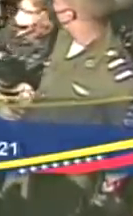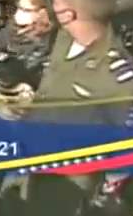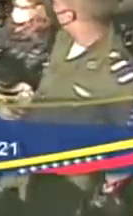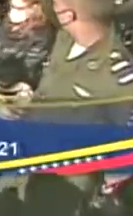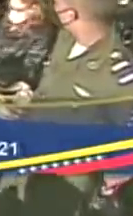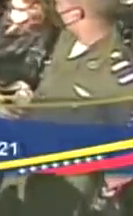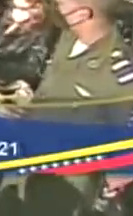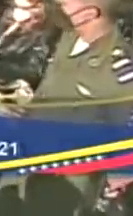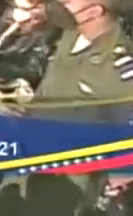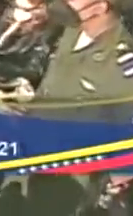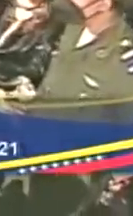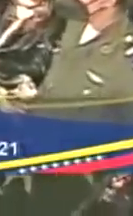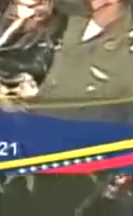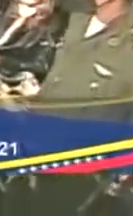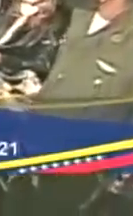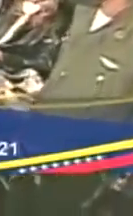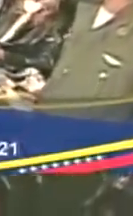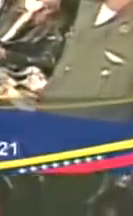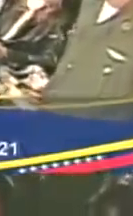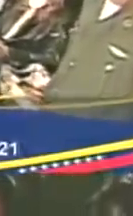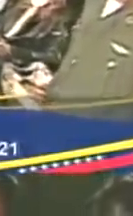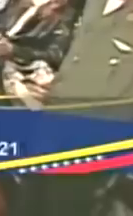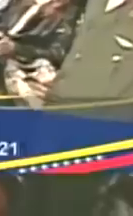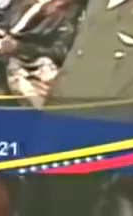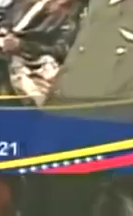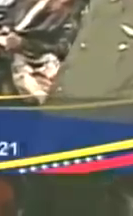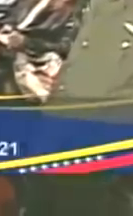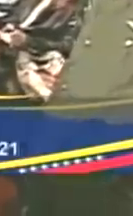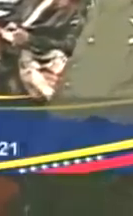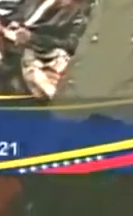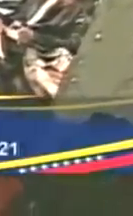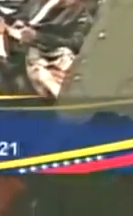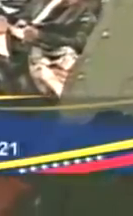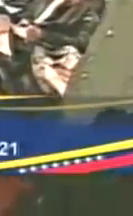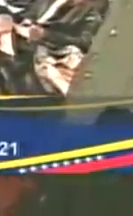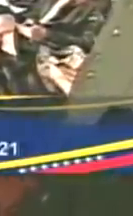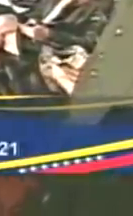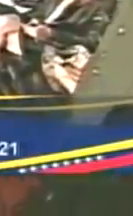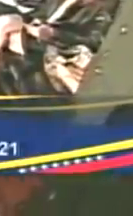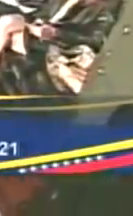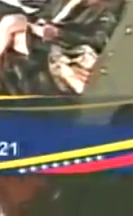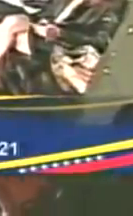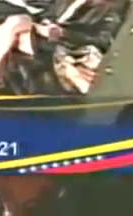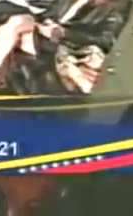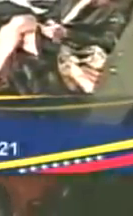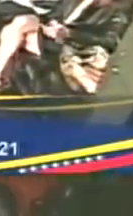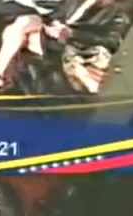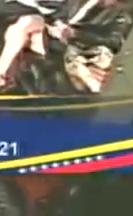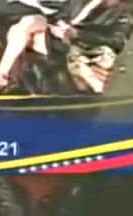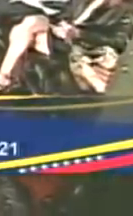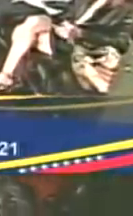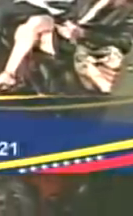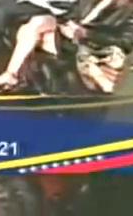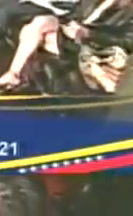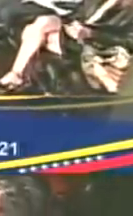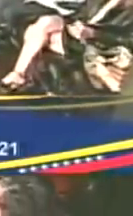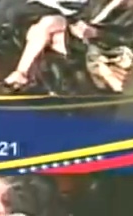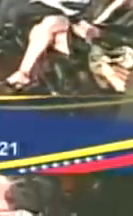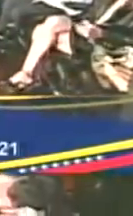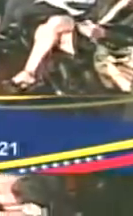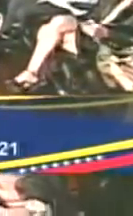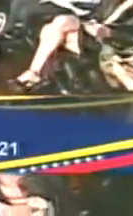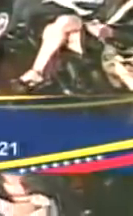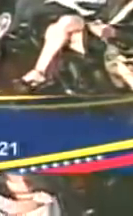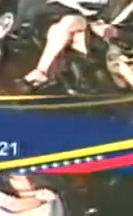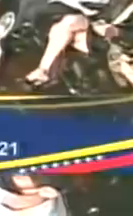Premios Nacionales de Ciencia, Tecnología e Innovación. Asiste el jefe de Estado, además, en compañía de la vicepresidenta